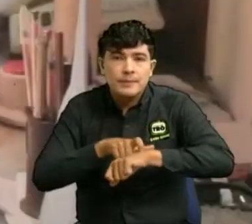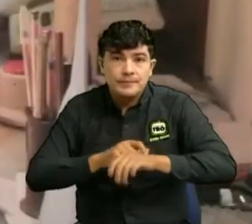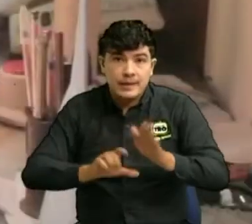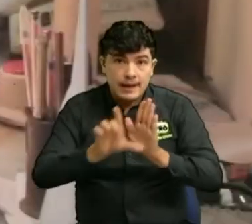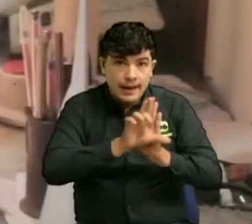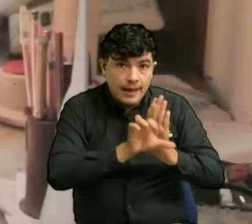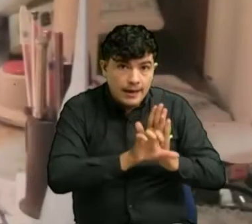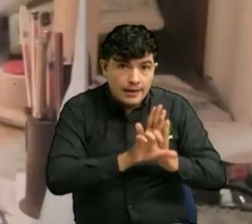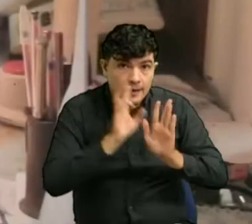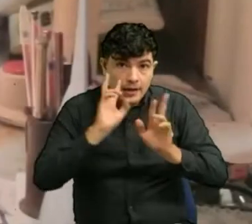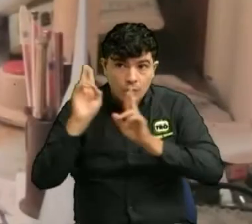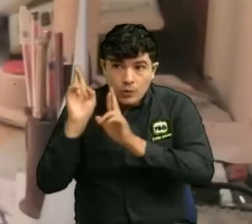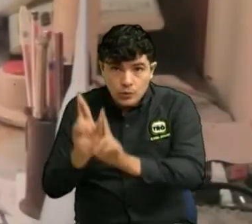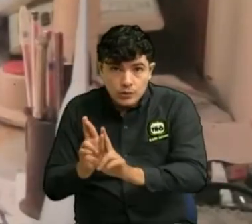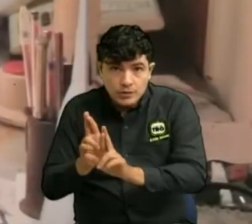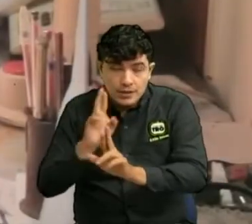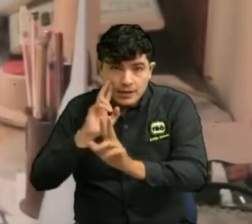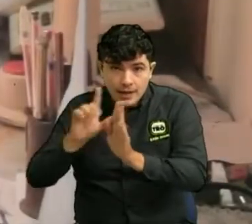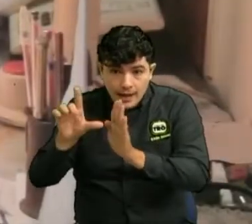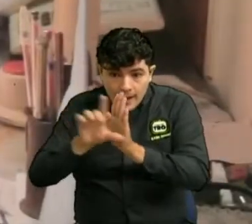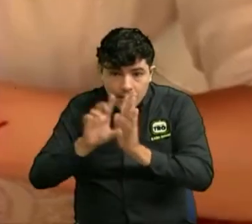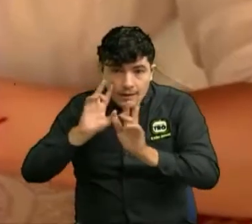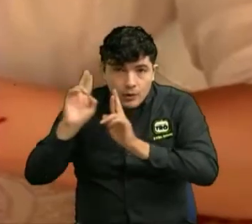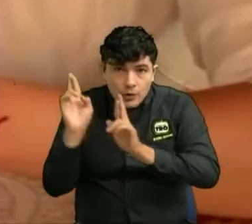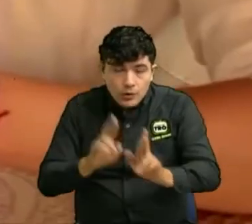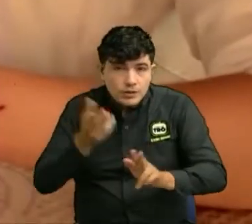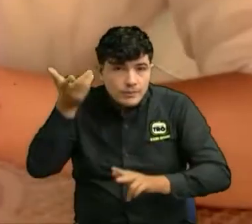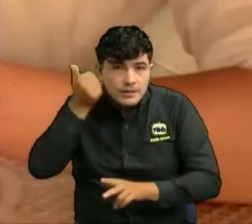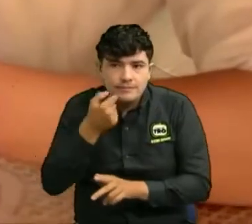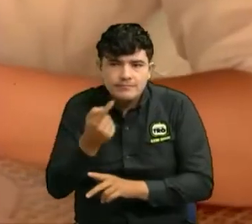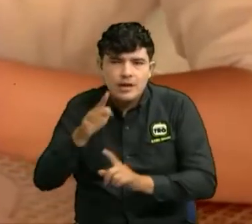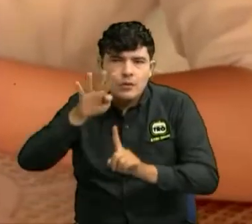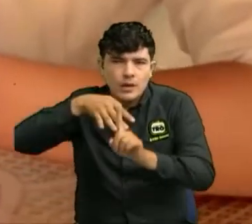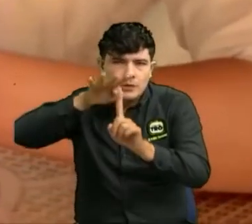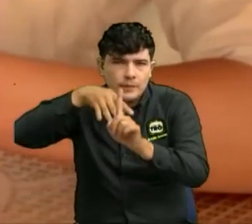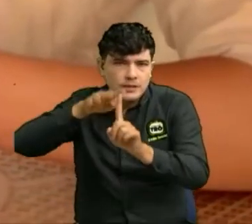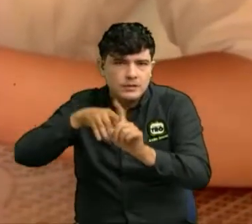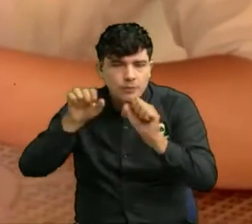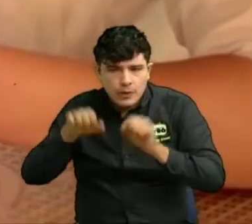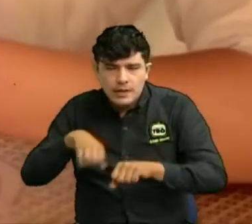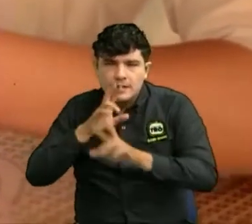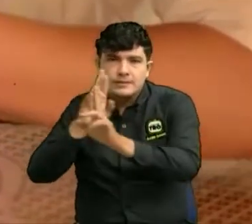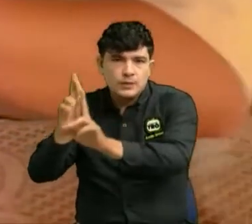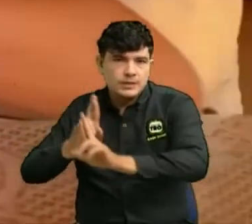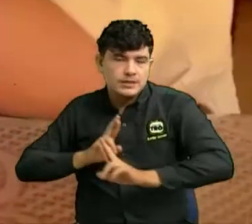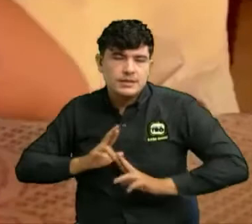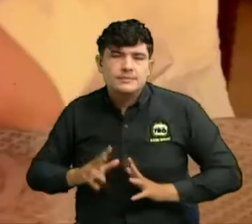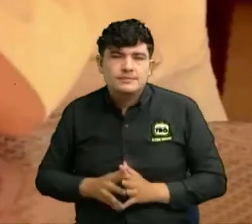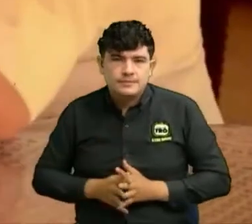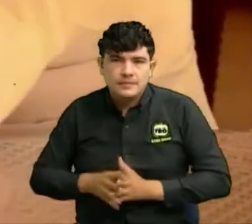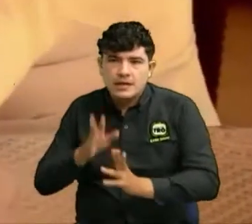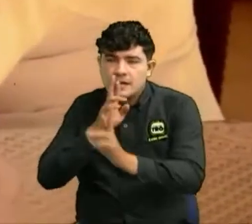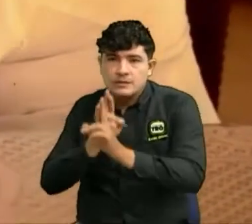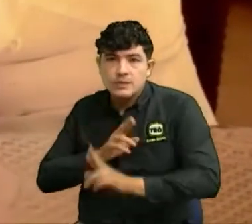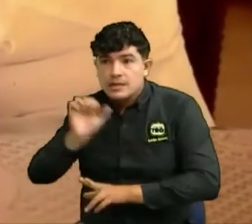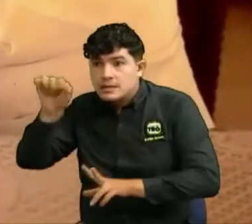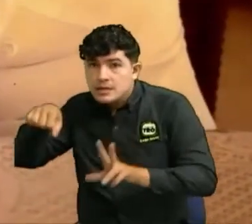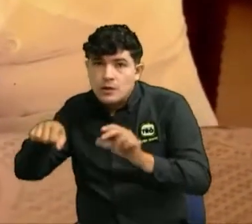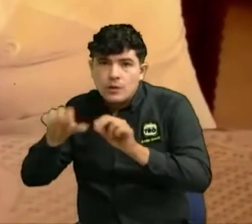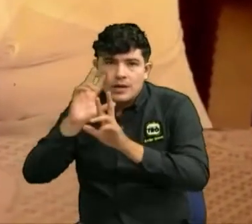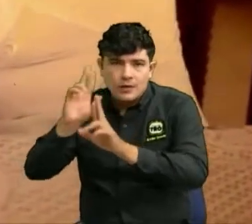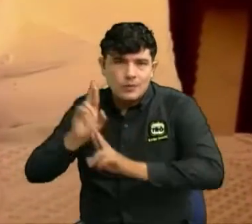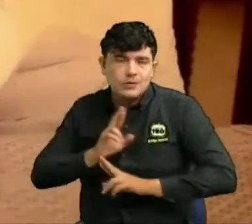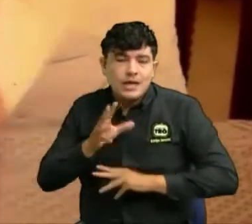ley para reconocimiento de una pensión de vejez, Colpensiones tiene 4 meses para pronunciarse respecto al reconocimiento